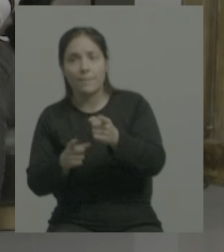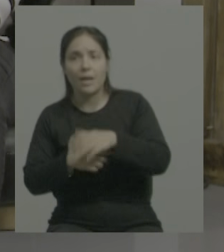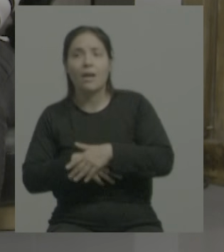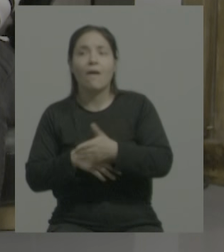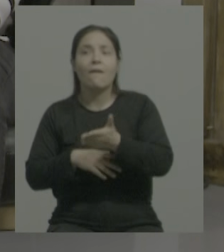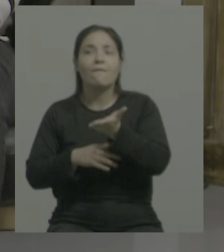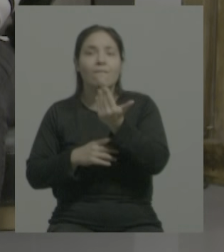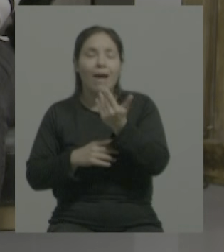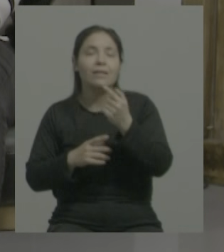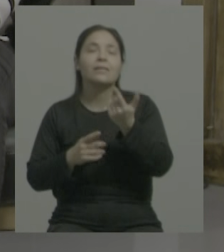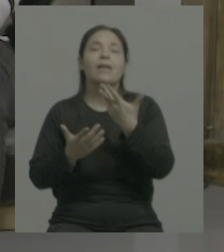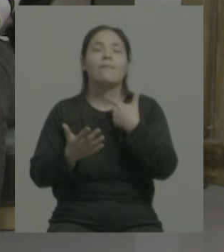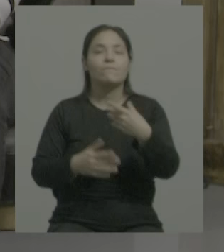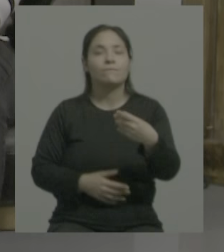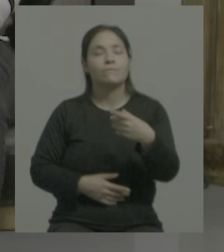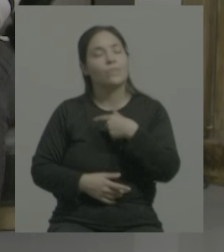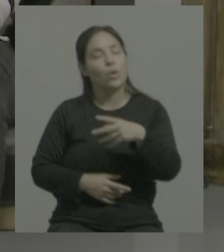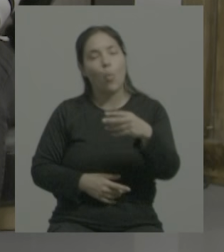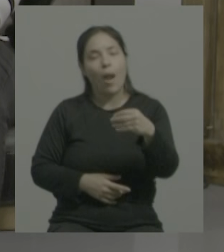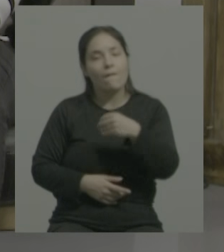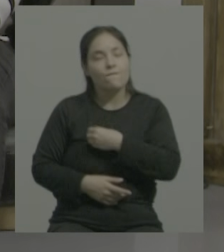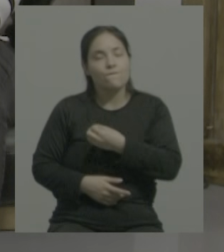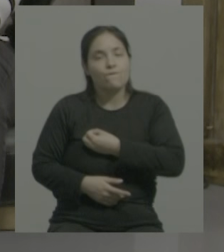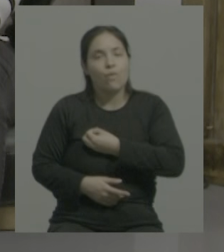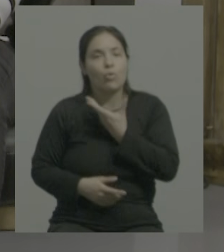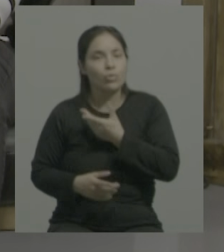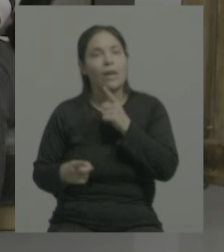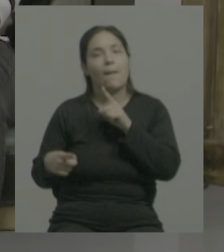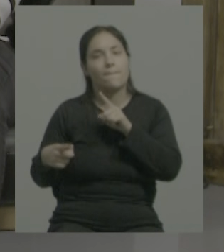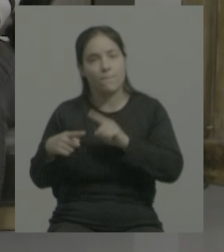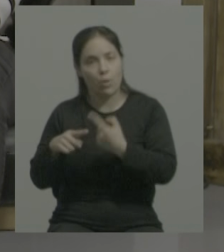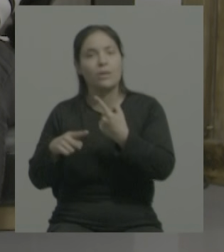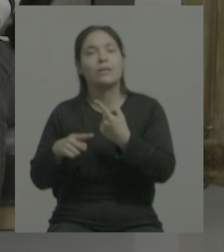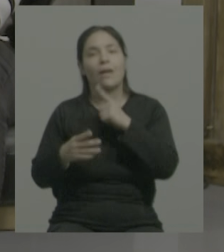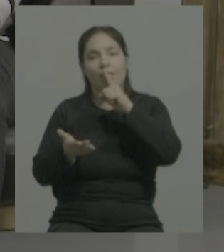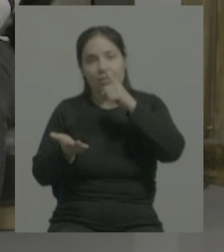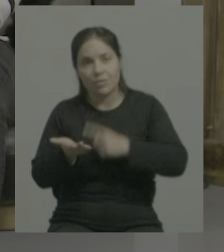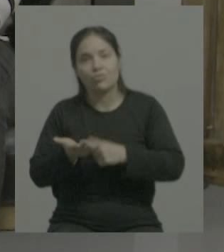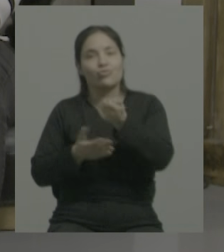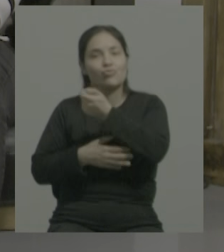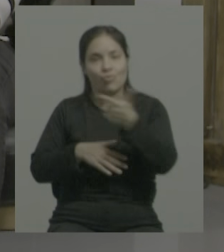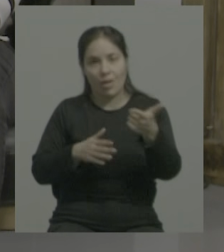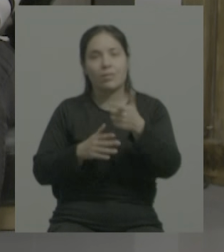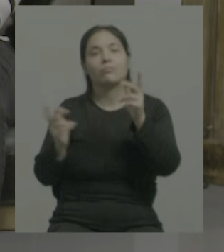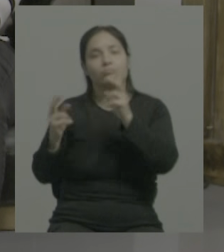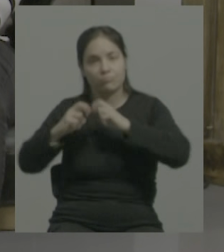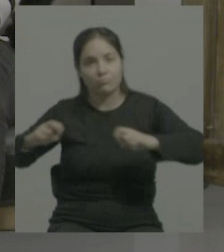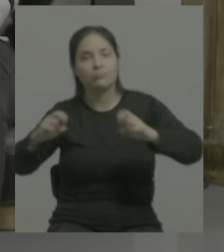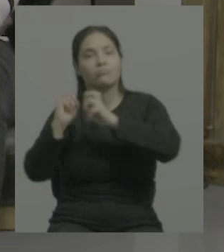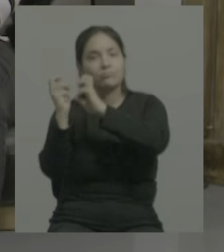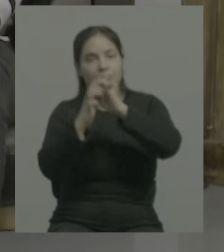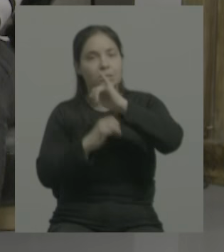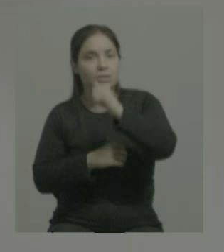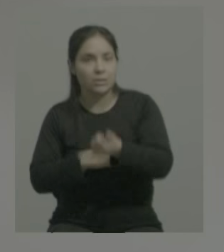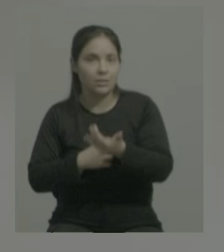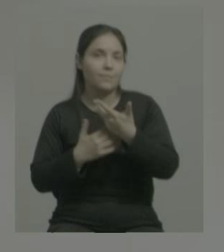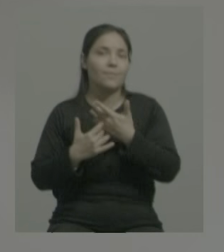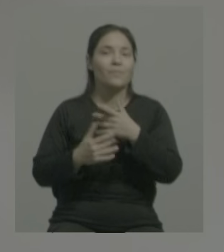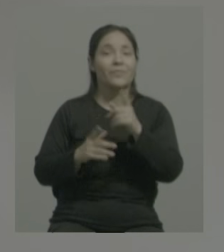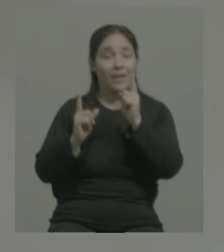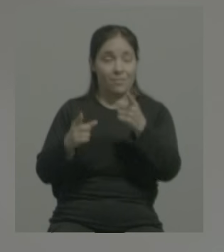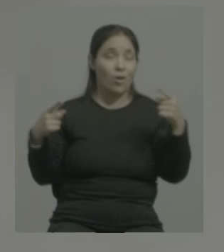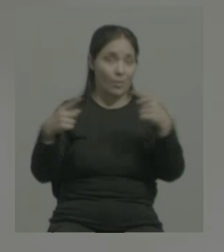voluntad política también por otra parte de poder negociar, ¿no?, el aumento salarial? O hay un objetivo claro, ¿no? Que puede ser